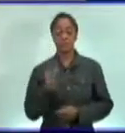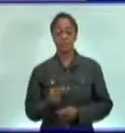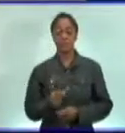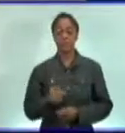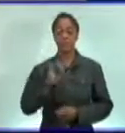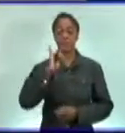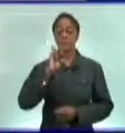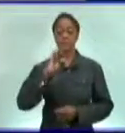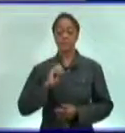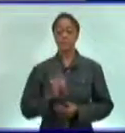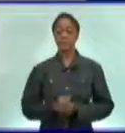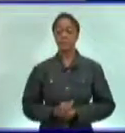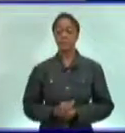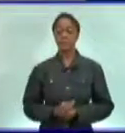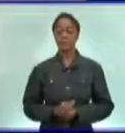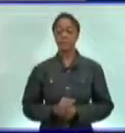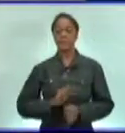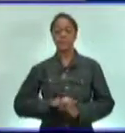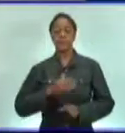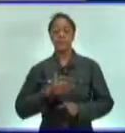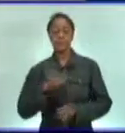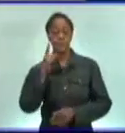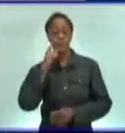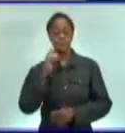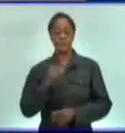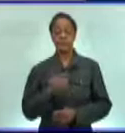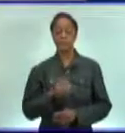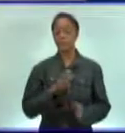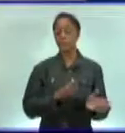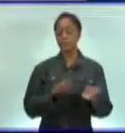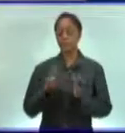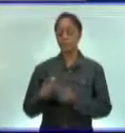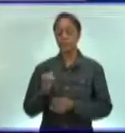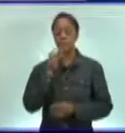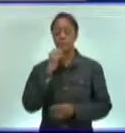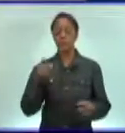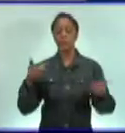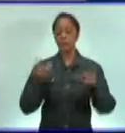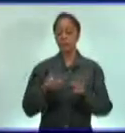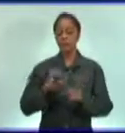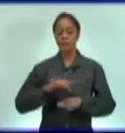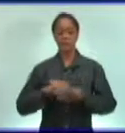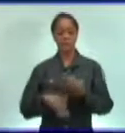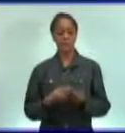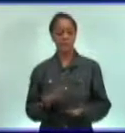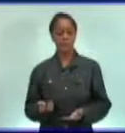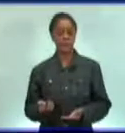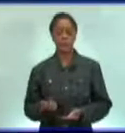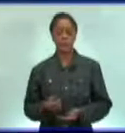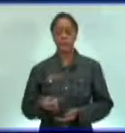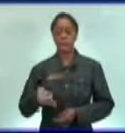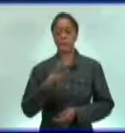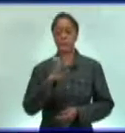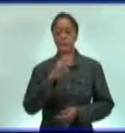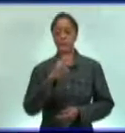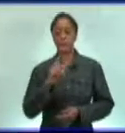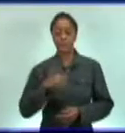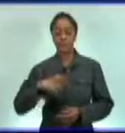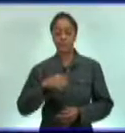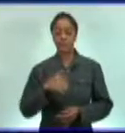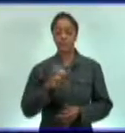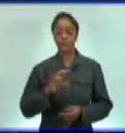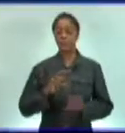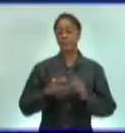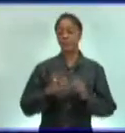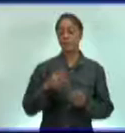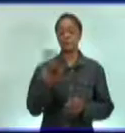70. Luego de haber conocido estas partes, puedo resumir que la célula está formada por